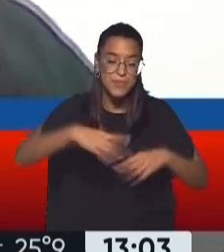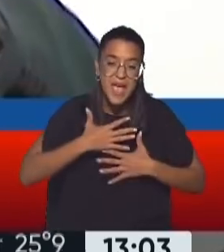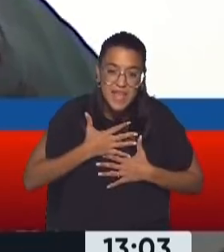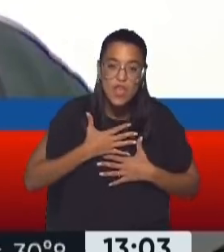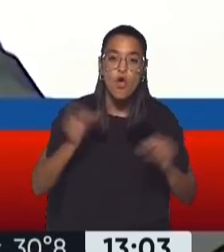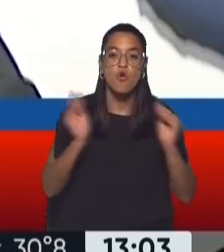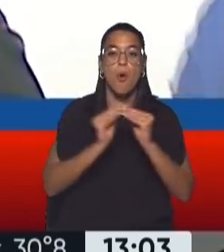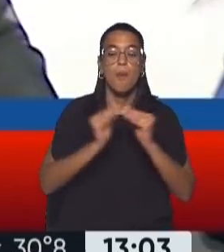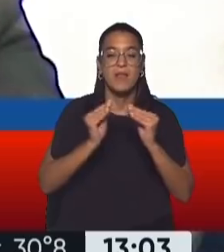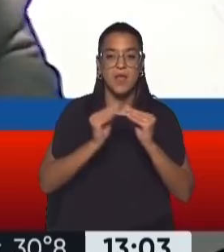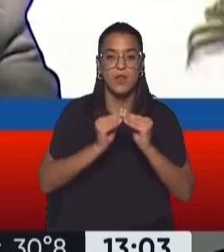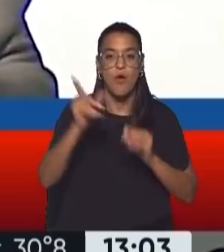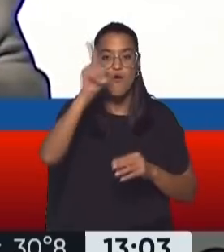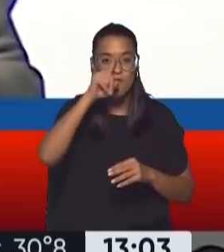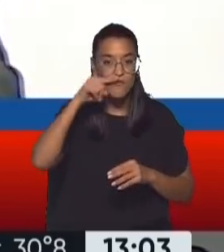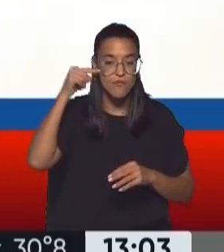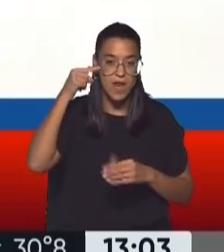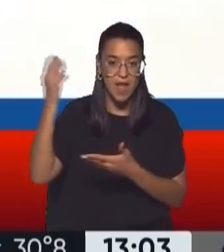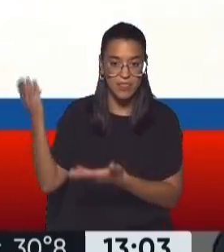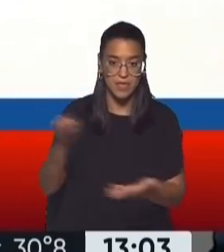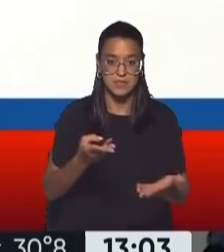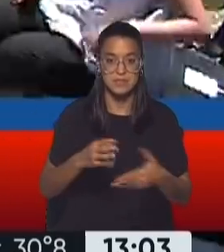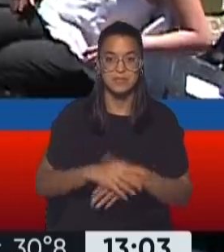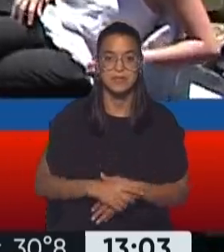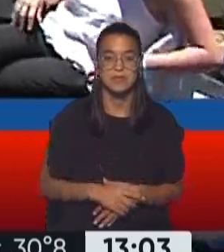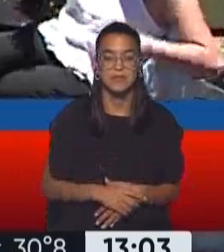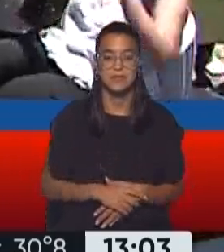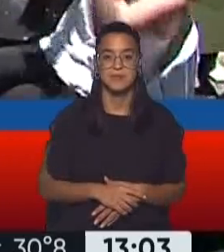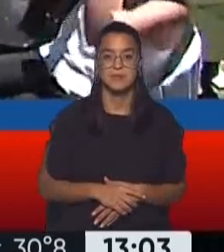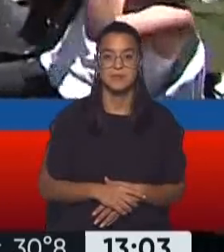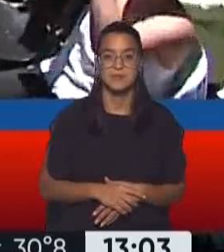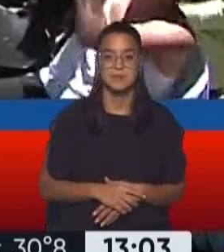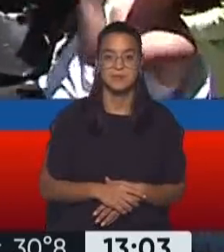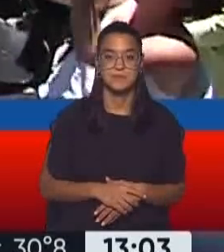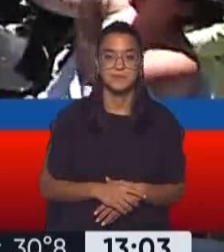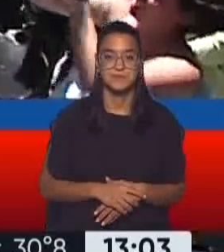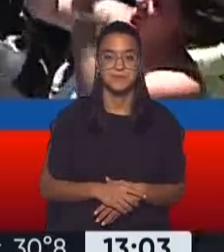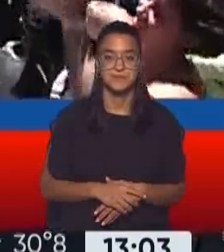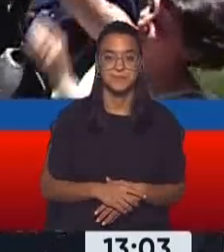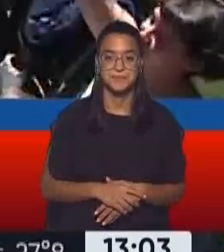querido compañero Alberto Fernández.